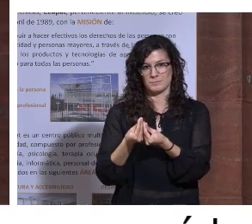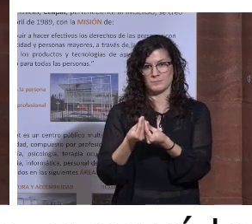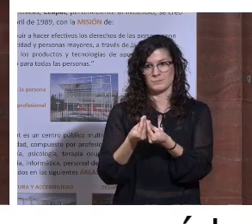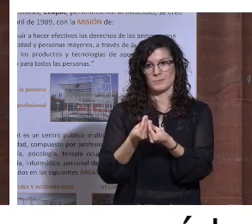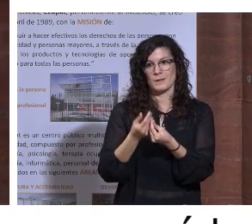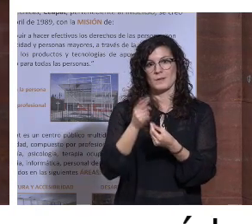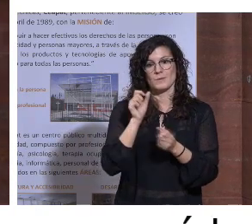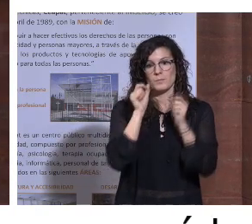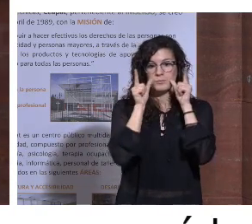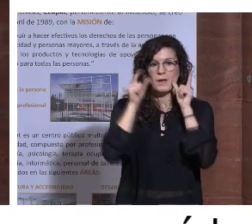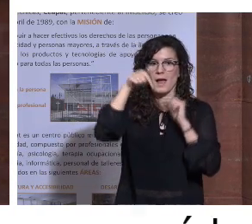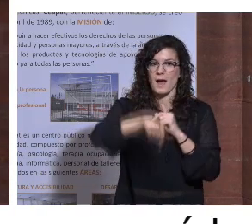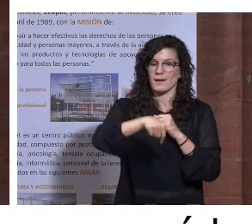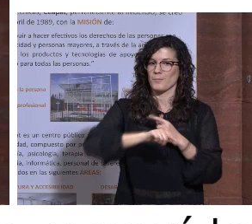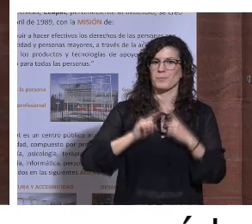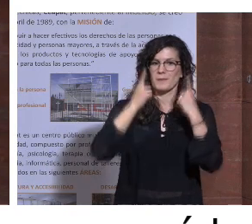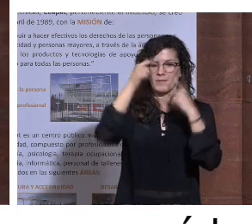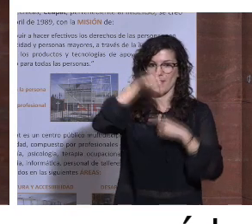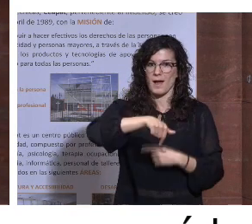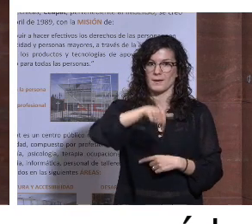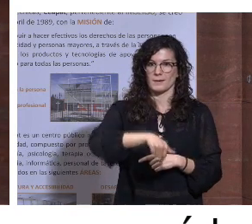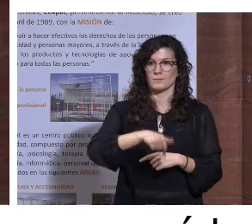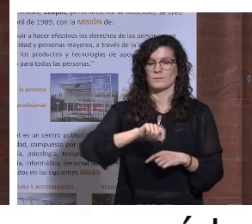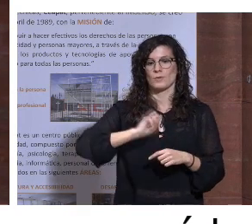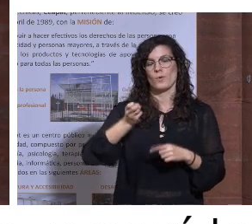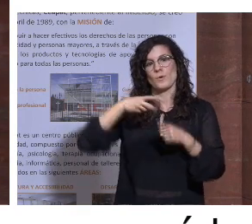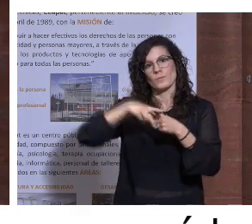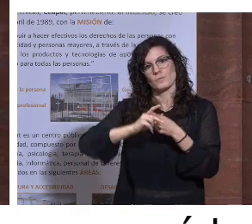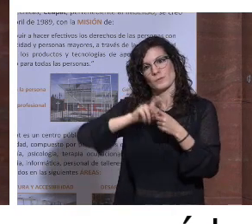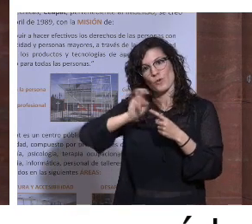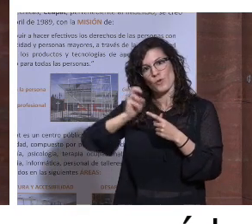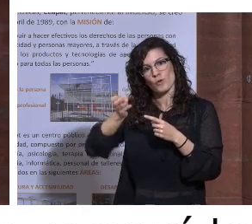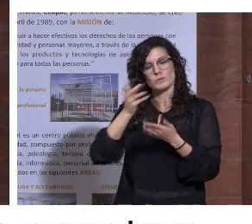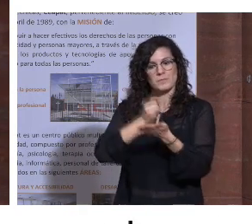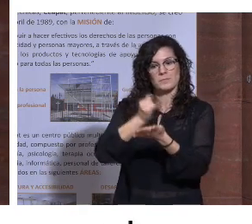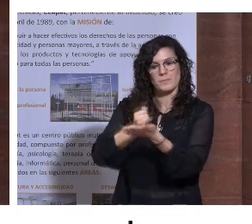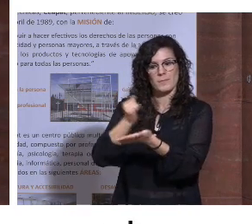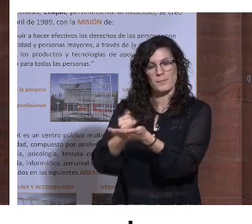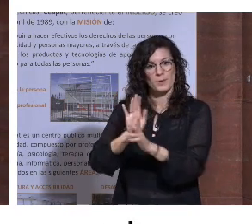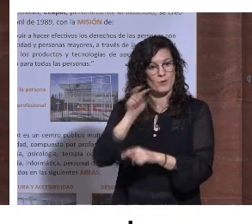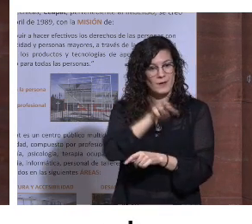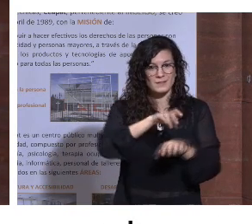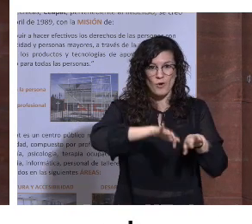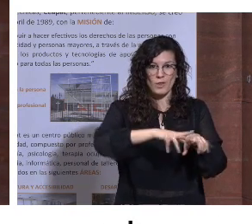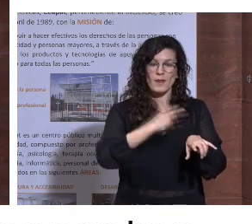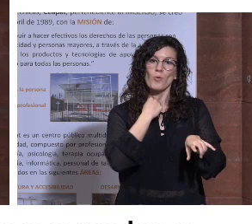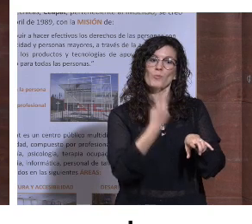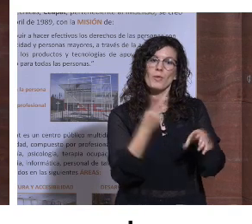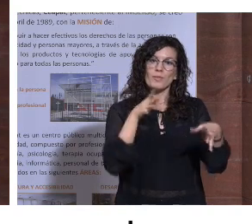otros aparatos, pero aquello era lo que me servía. Y